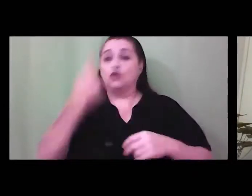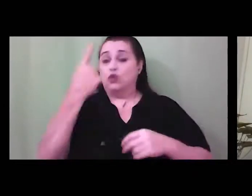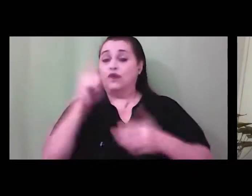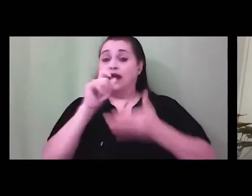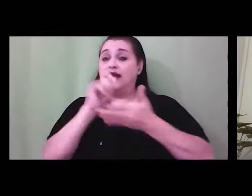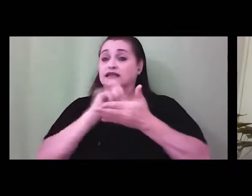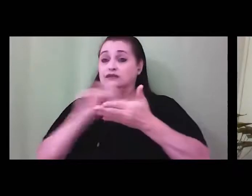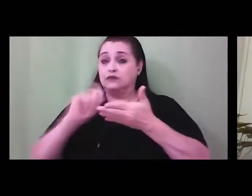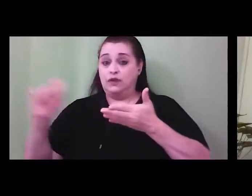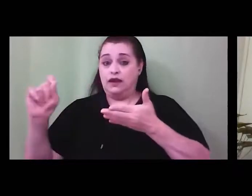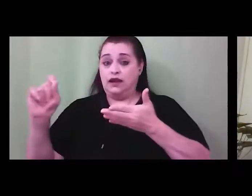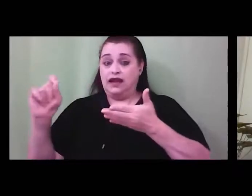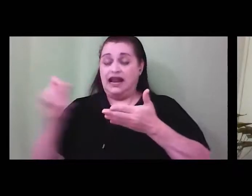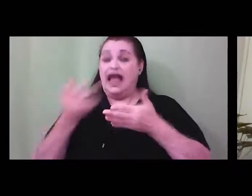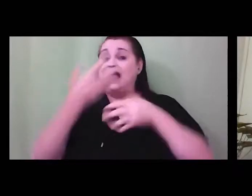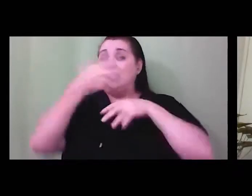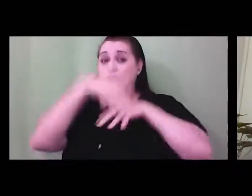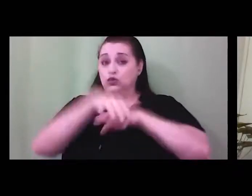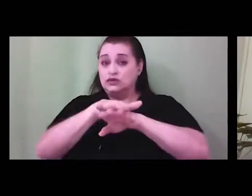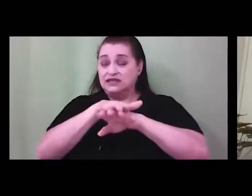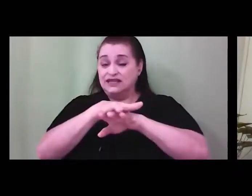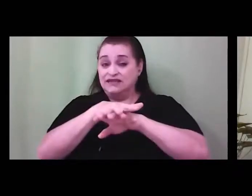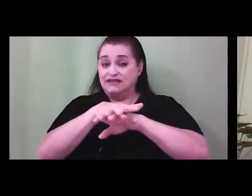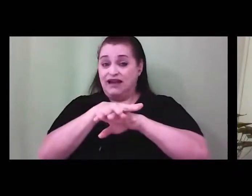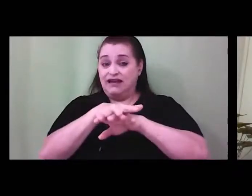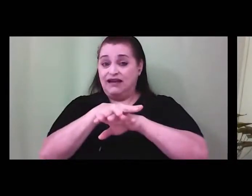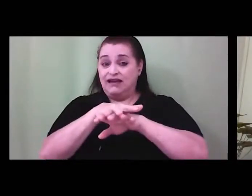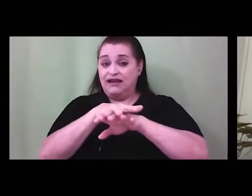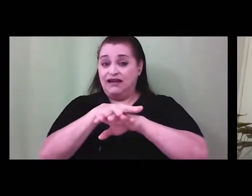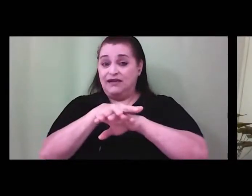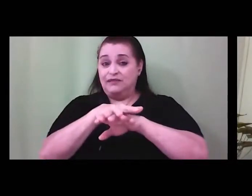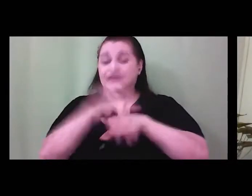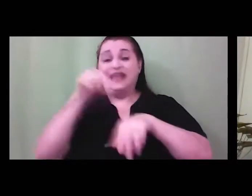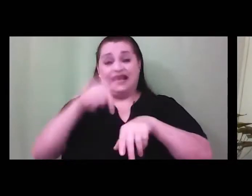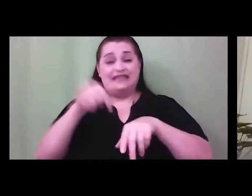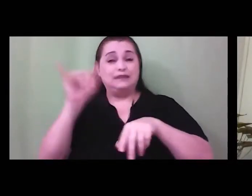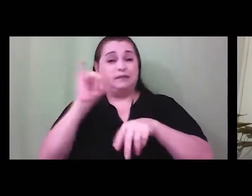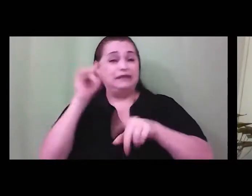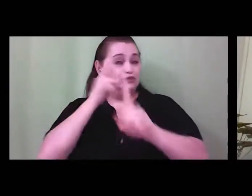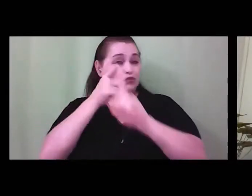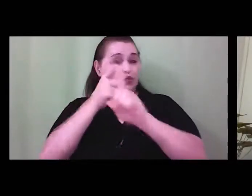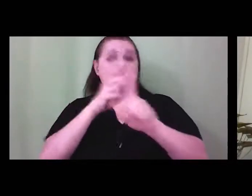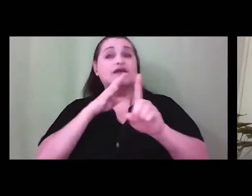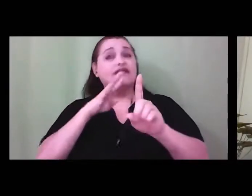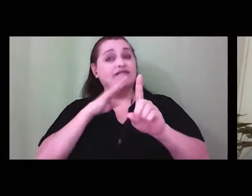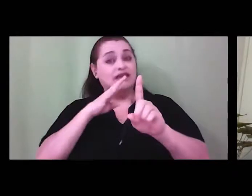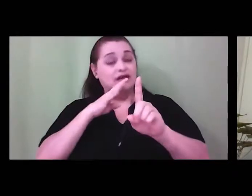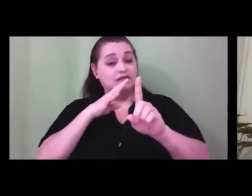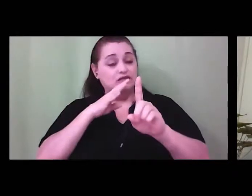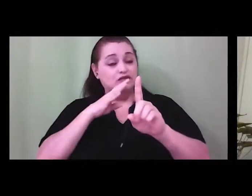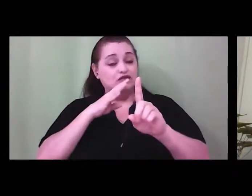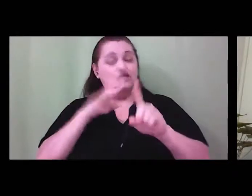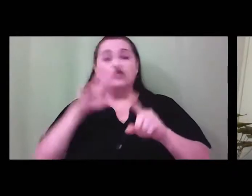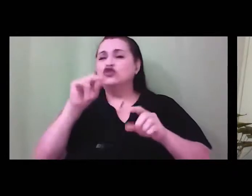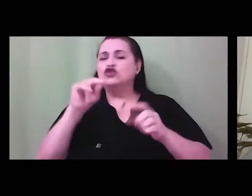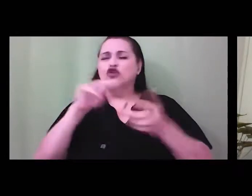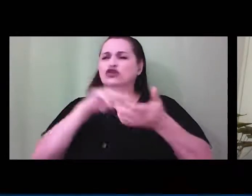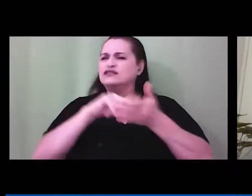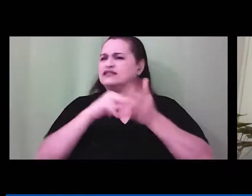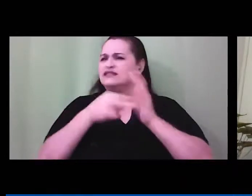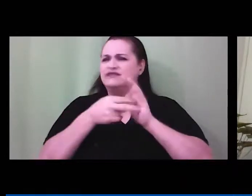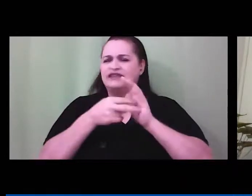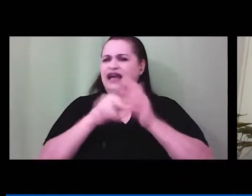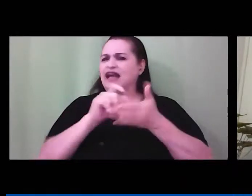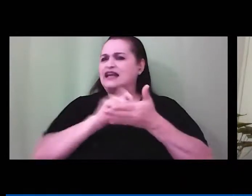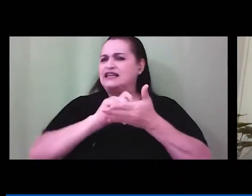escuela inclusiva, en esta misma dirección de lo que venimos hablando, no es entonces una